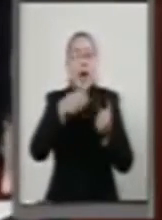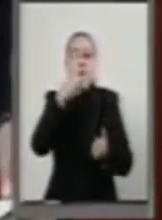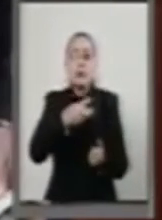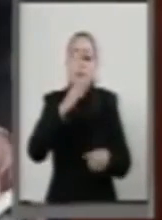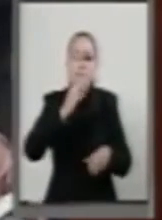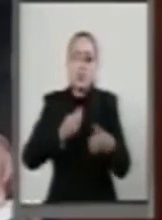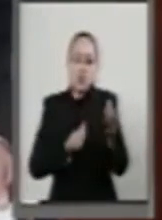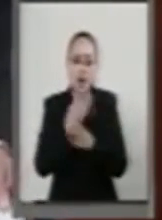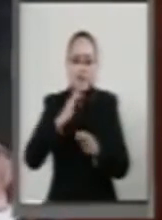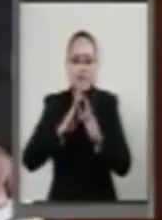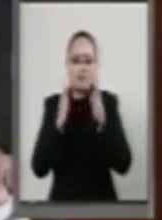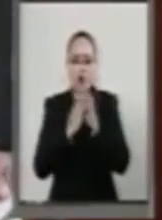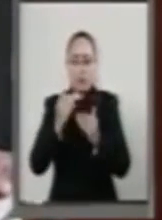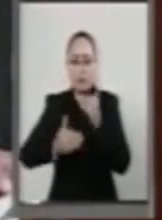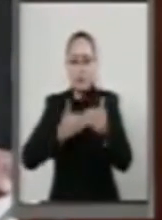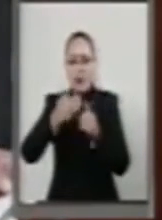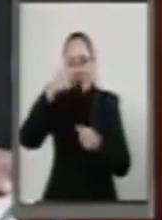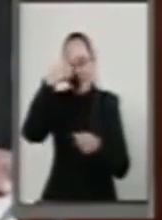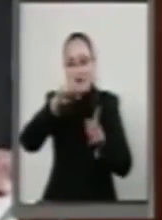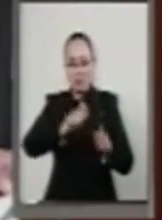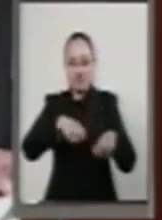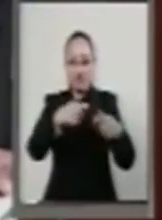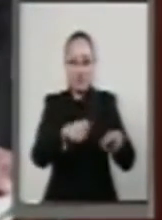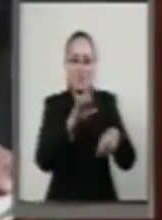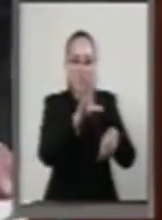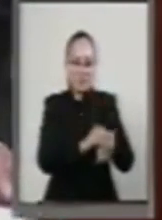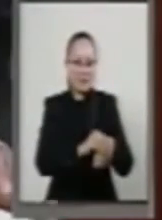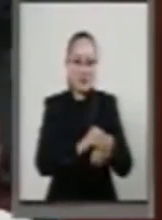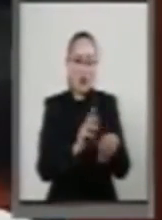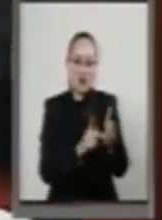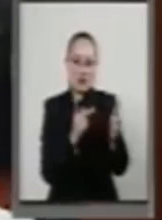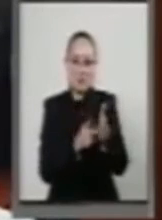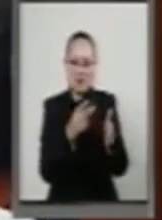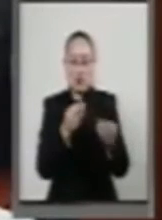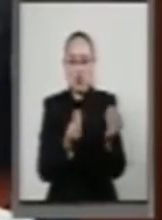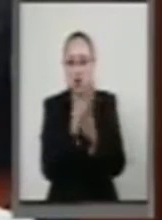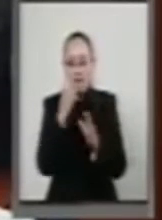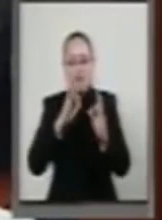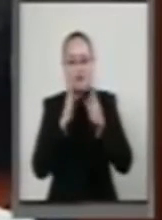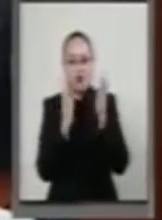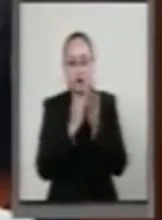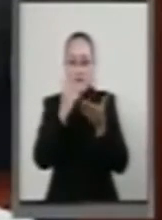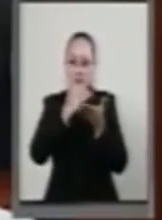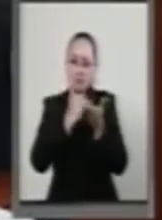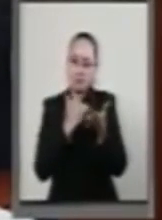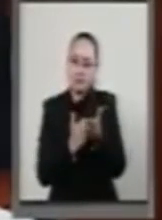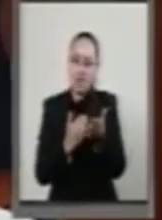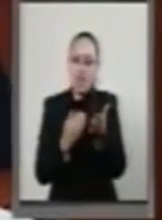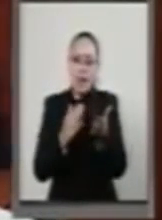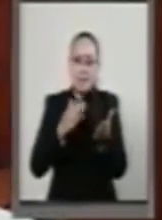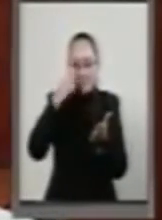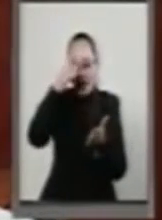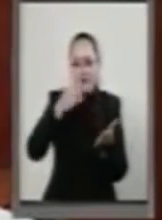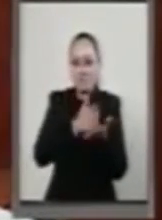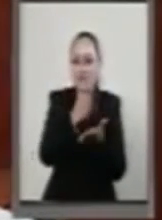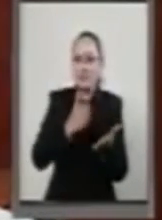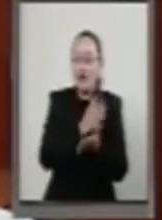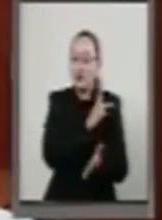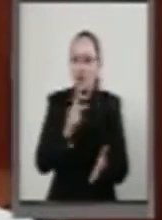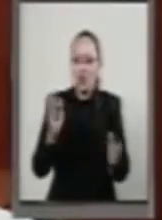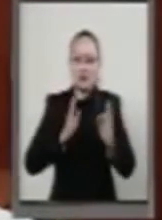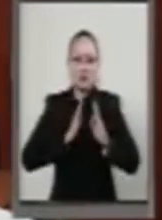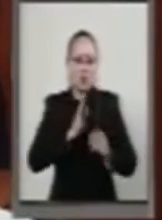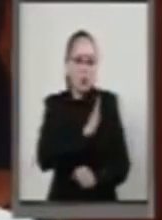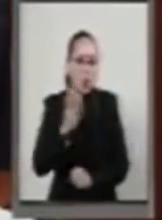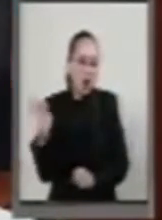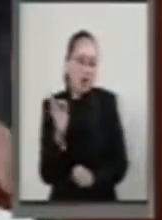procedimiento para la renovación de las concesiones, estableciendo requisitos y mecanismos accesibles para todos